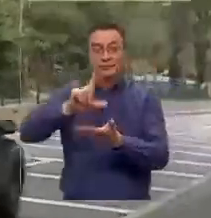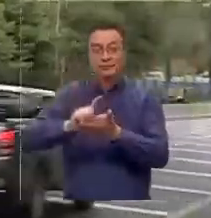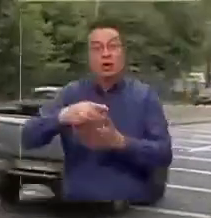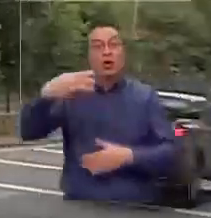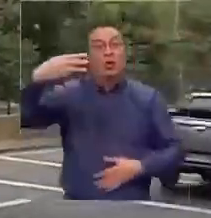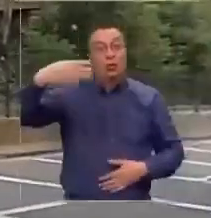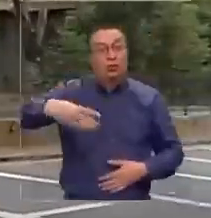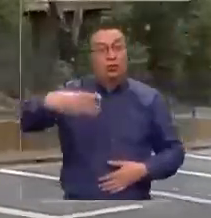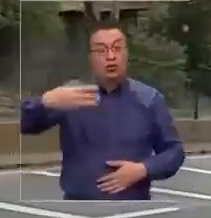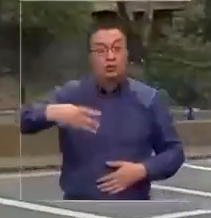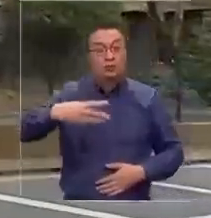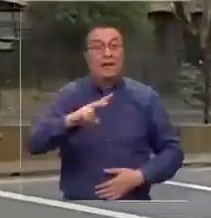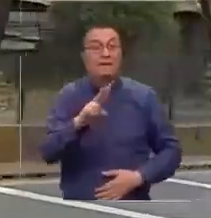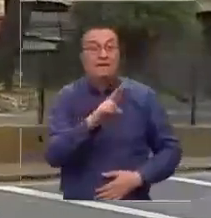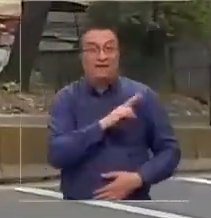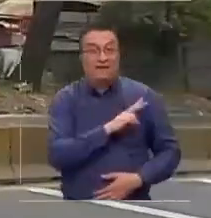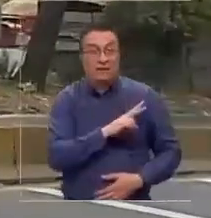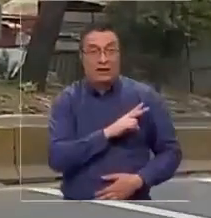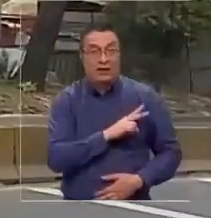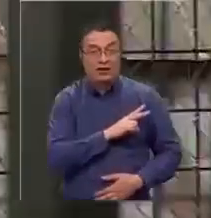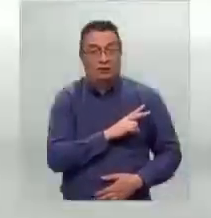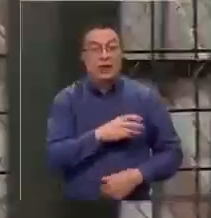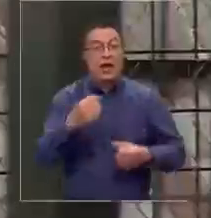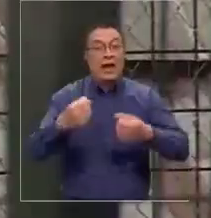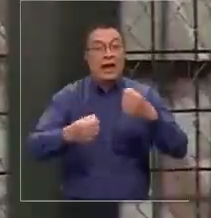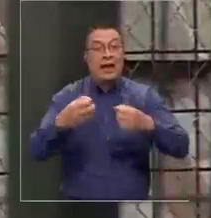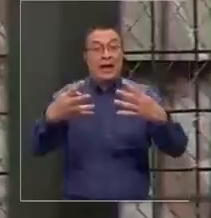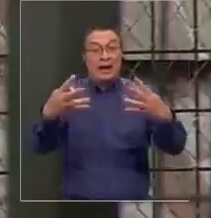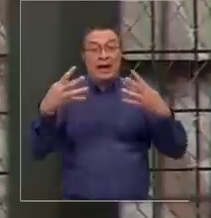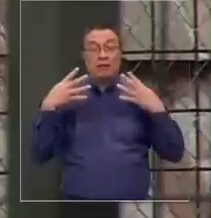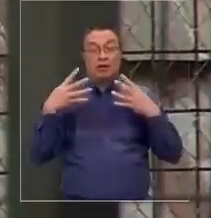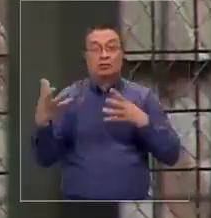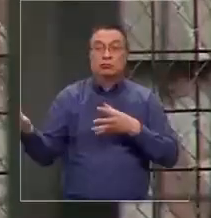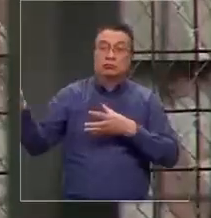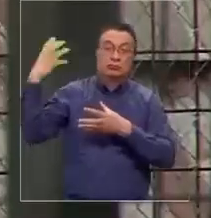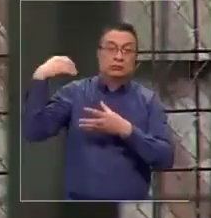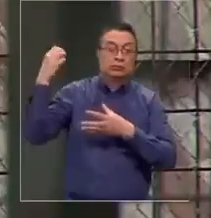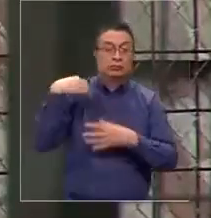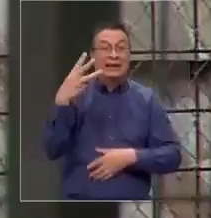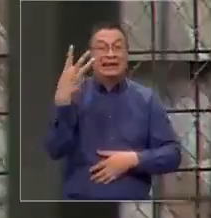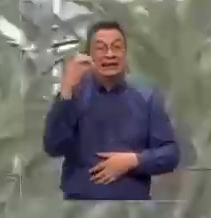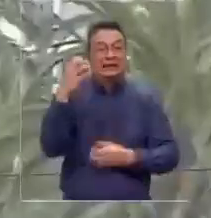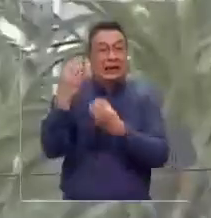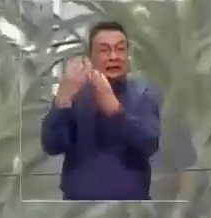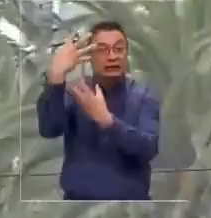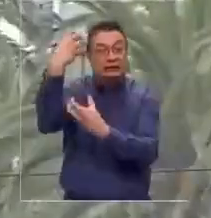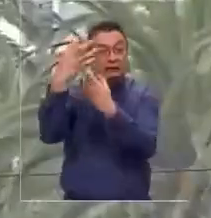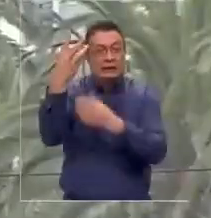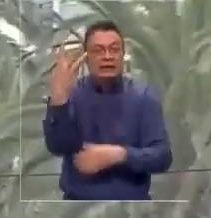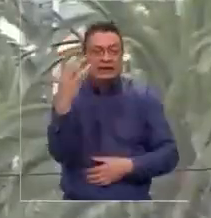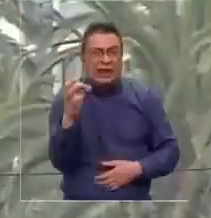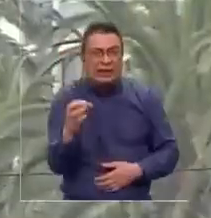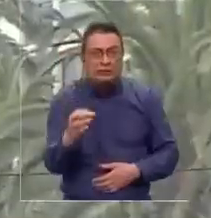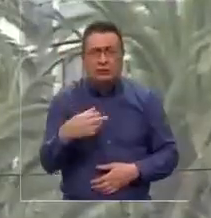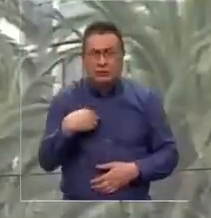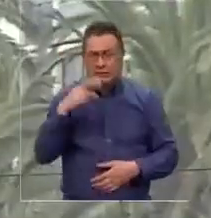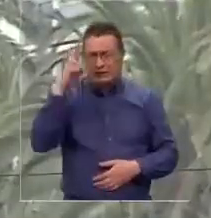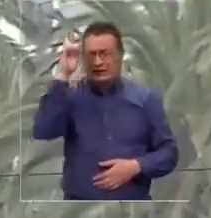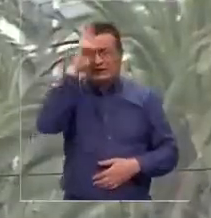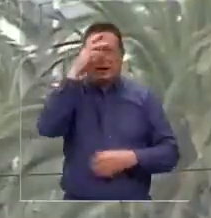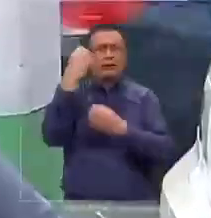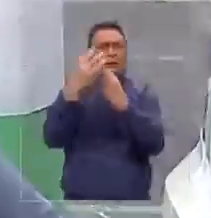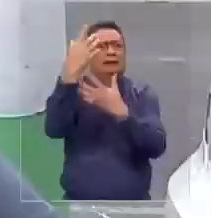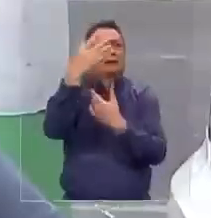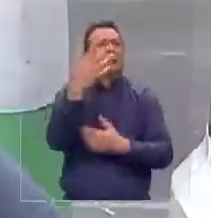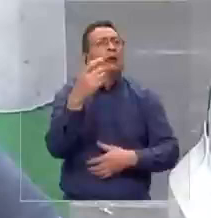de la municipalidad de Valparaíso y en un camión se llevaron, escuche bien, 30 semáforos. Extraño, semáforos que no le